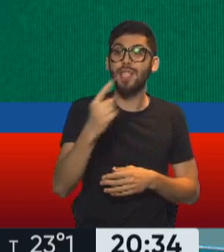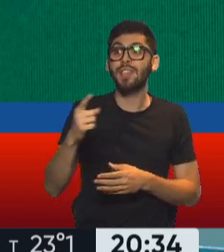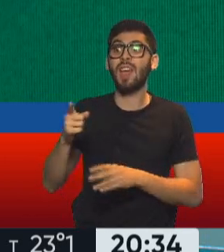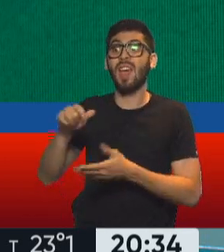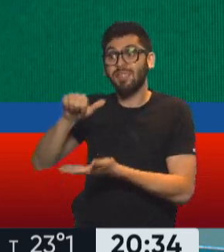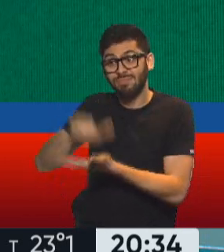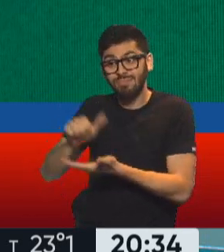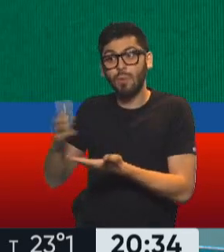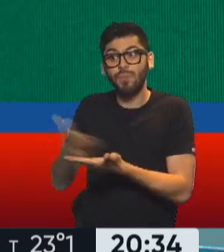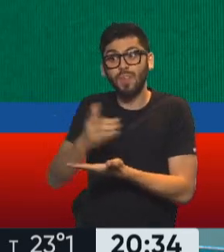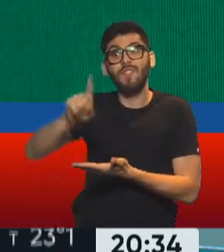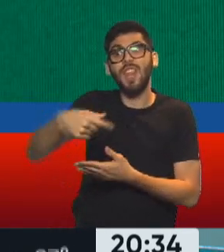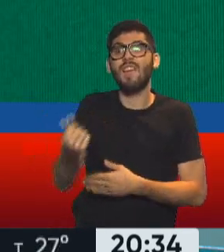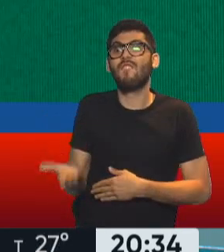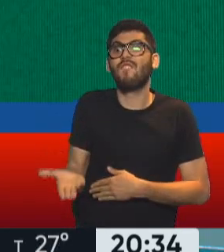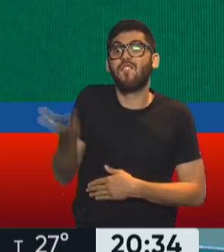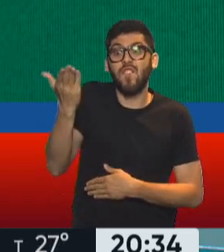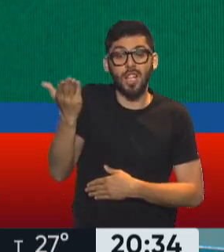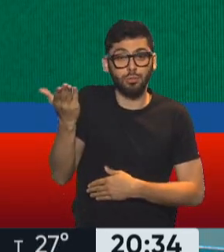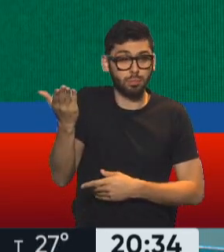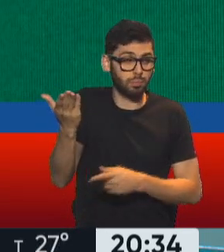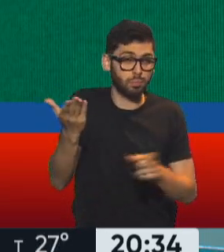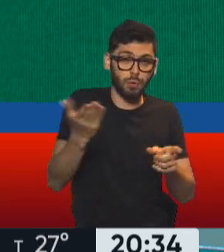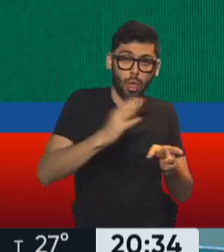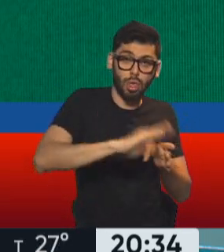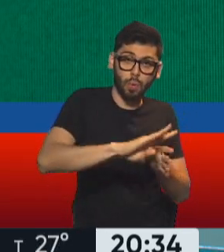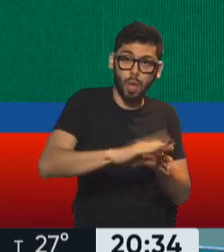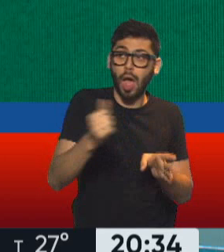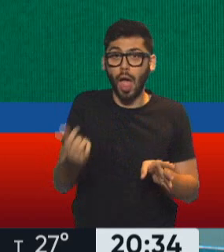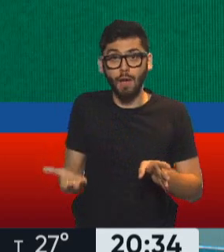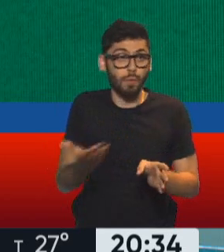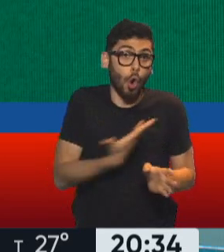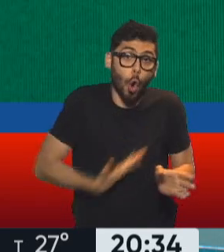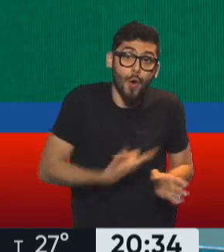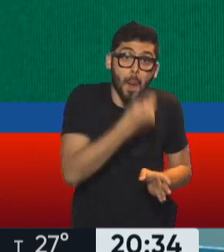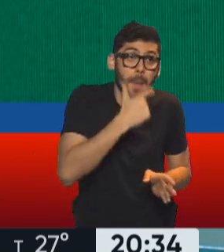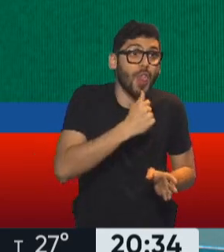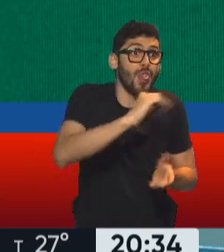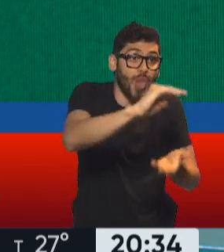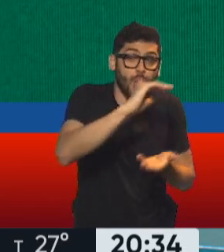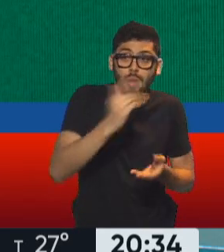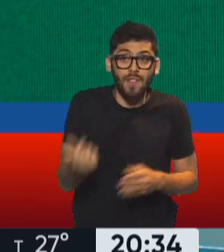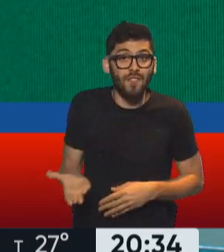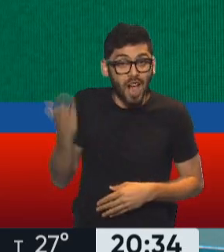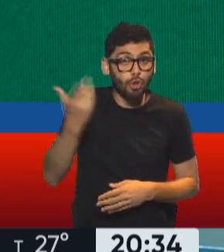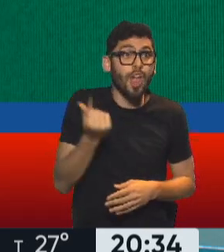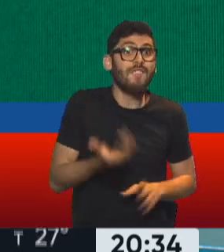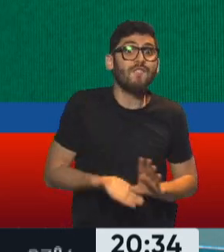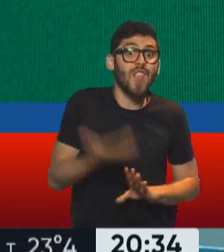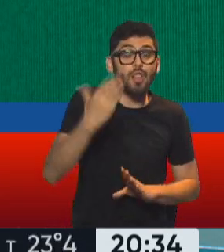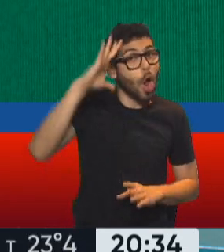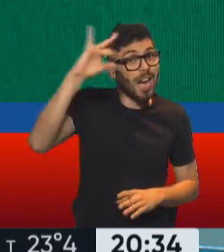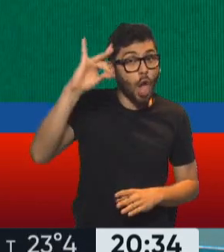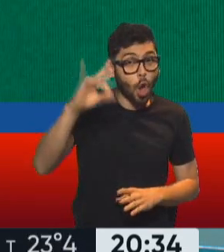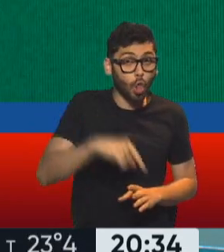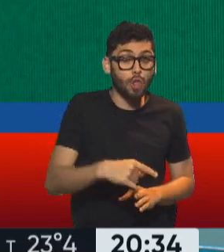inflación, como si con el endeudamiento no hubiera tenido inflación. El gobierno de Mauricio Macri, recordemos que tuvimos una inflación récord. Pero vamos a